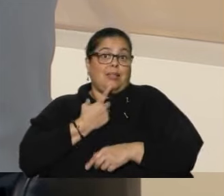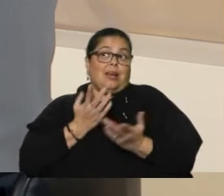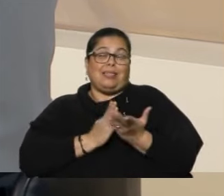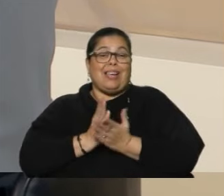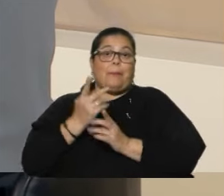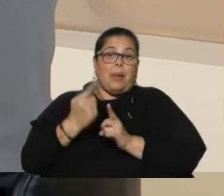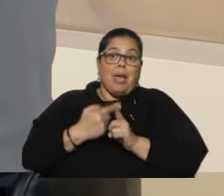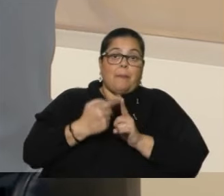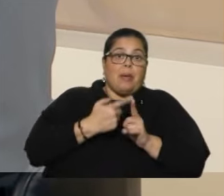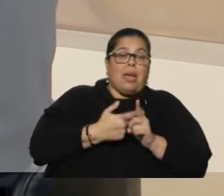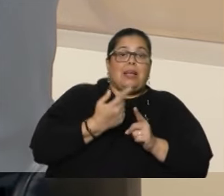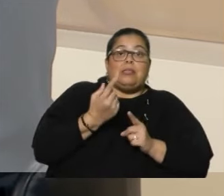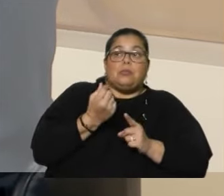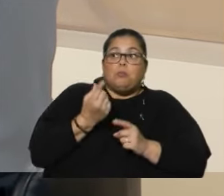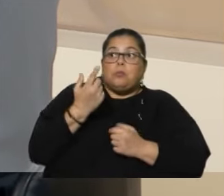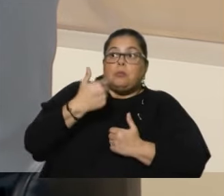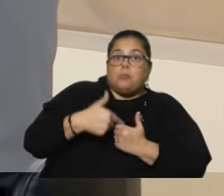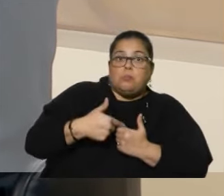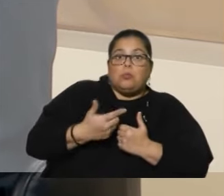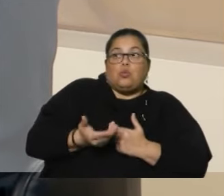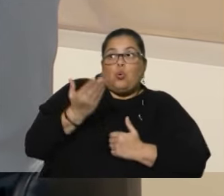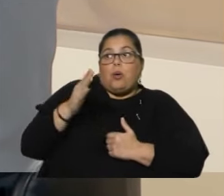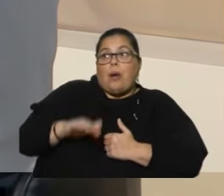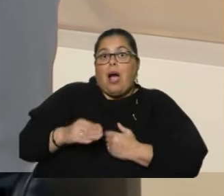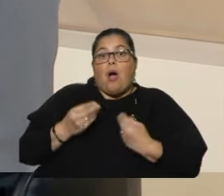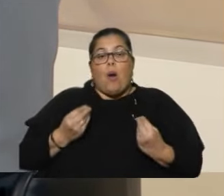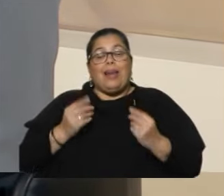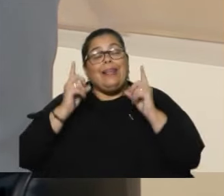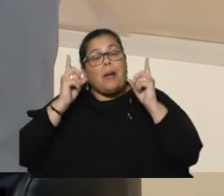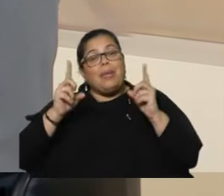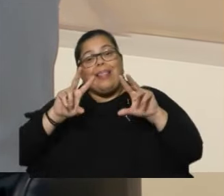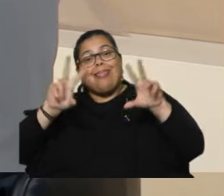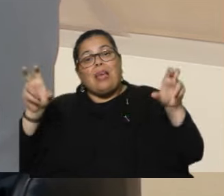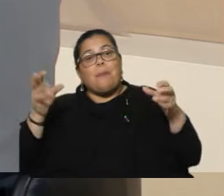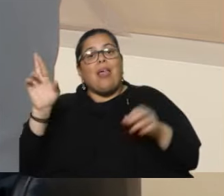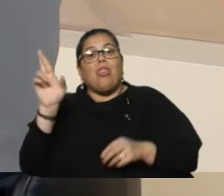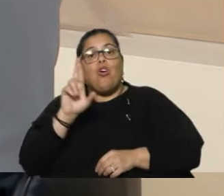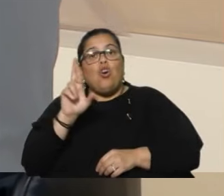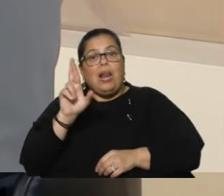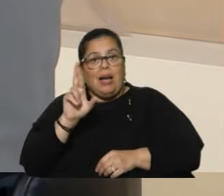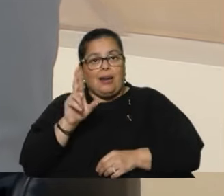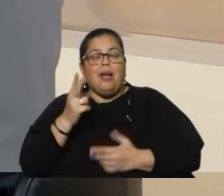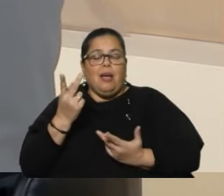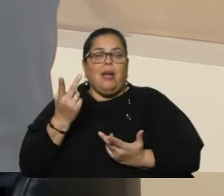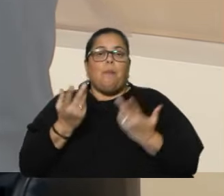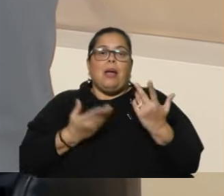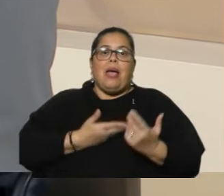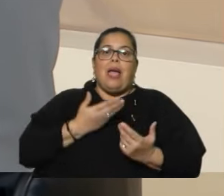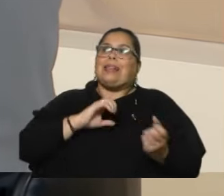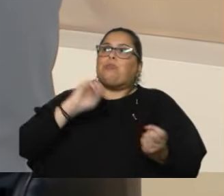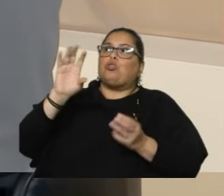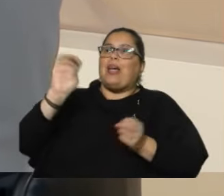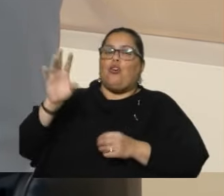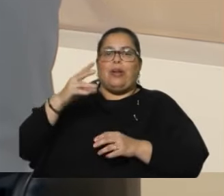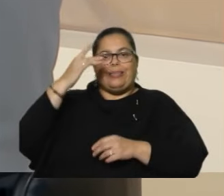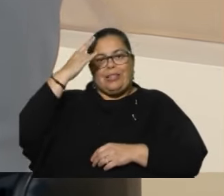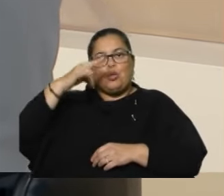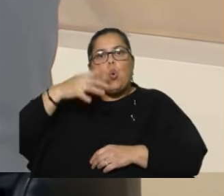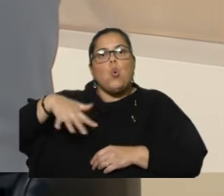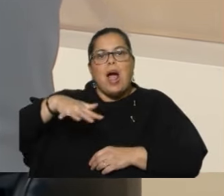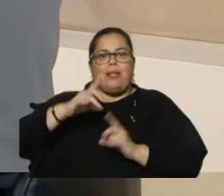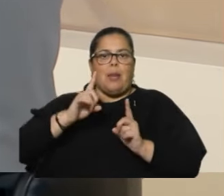¿Qué proponen ustedes en materia de combustible y en materia de dólar también, que hay un tema de atraso cambiario que generalmente los exportadores, el sector rural también está pidiendo